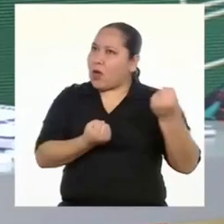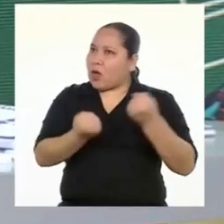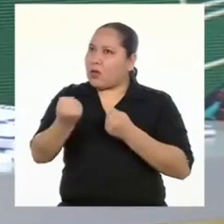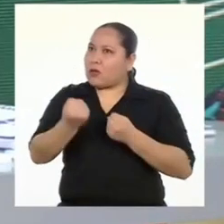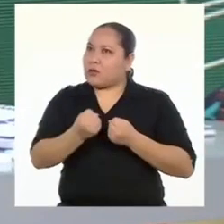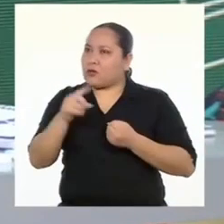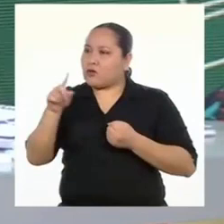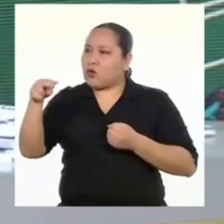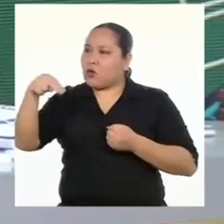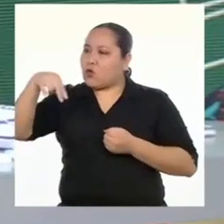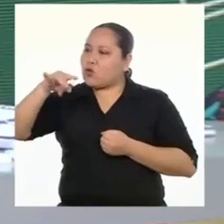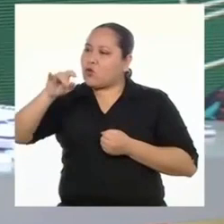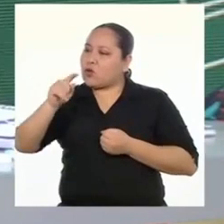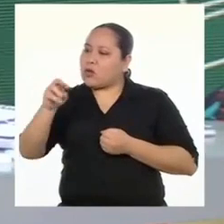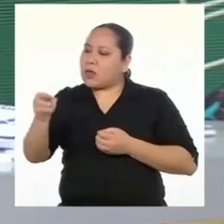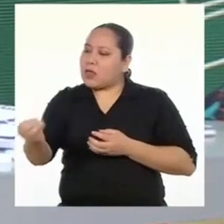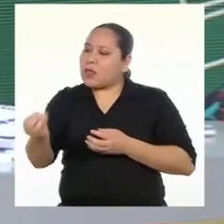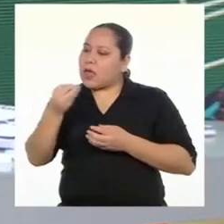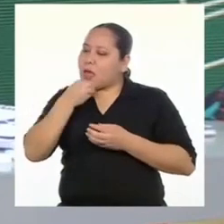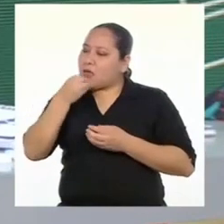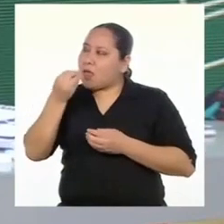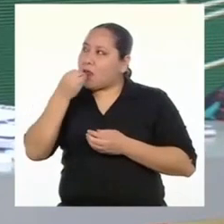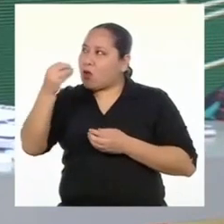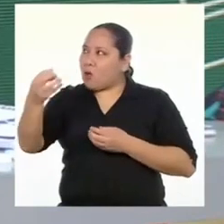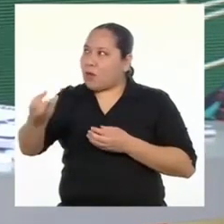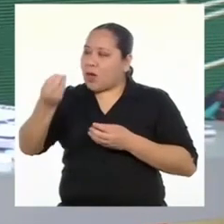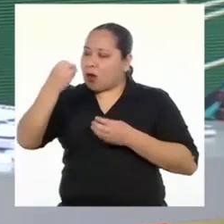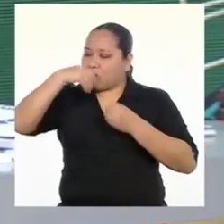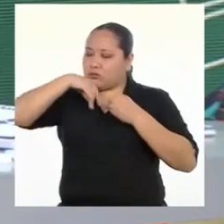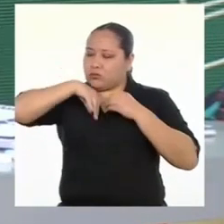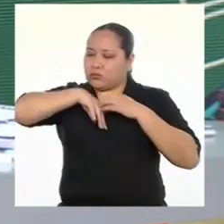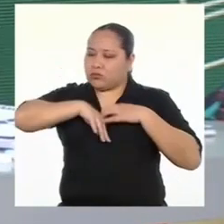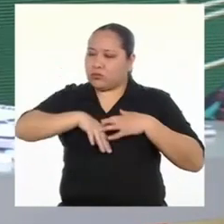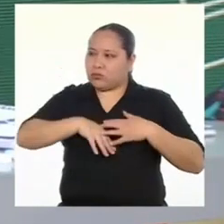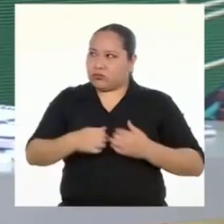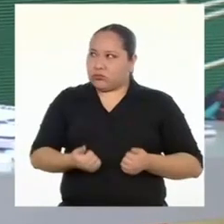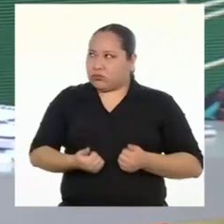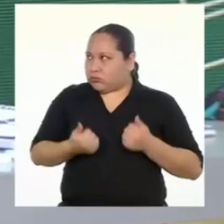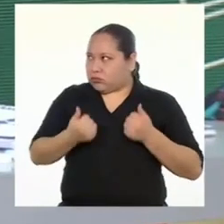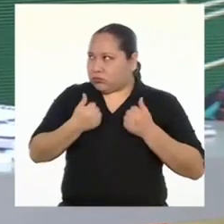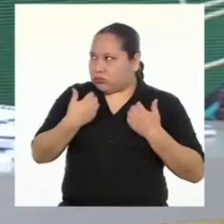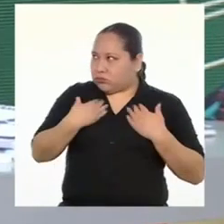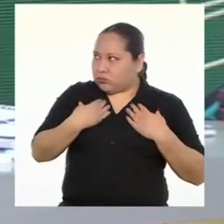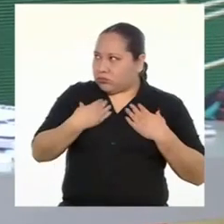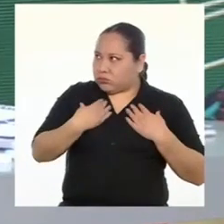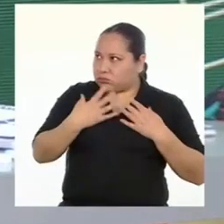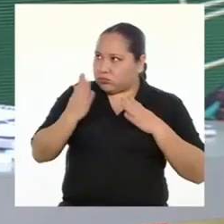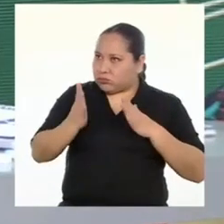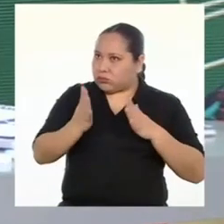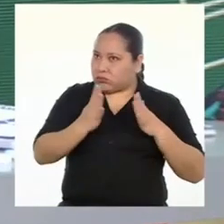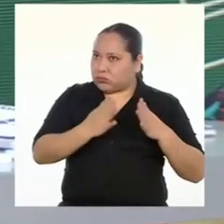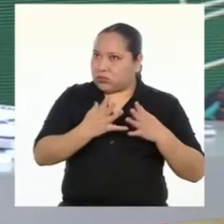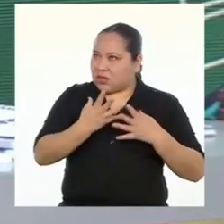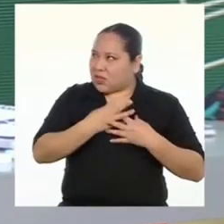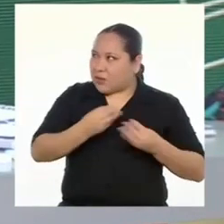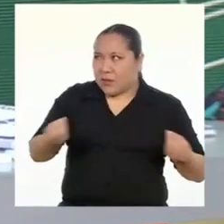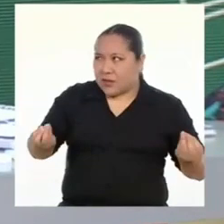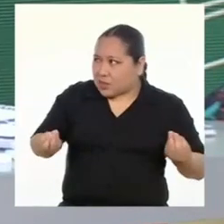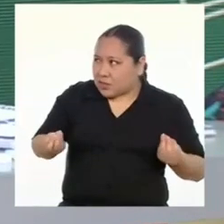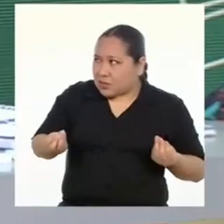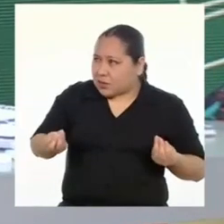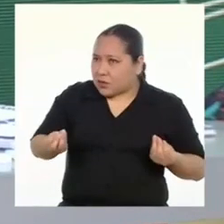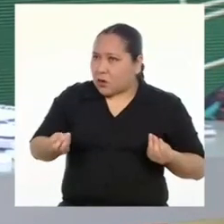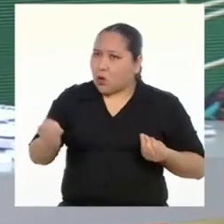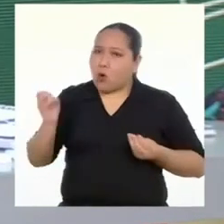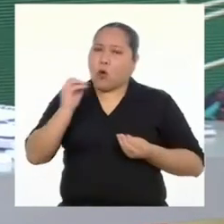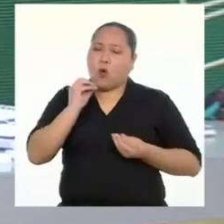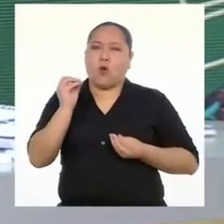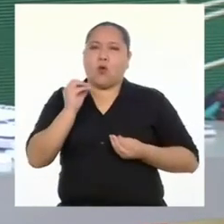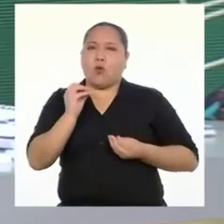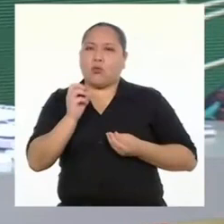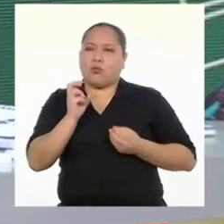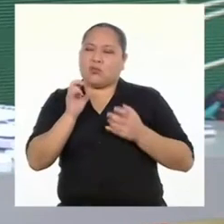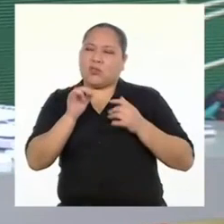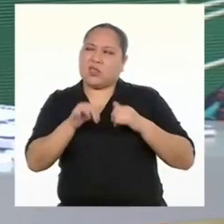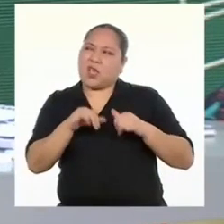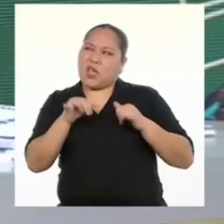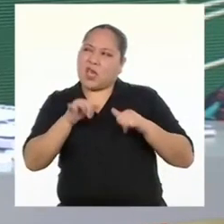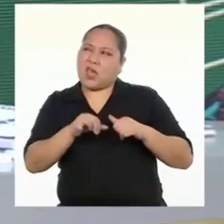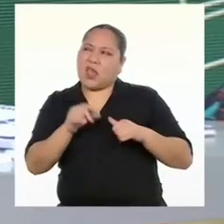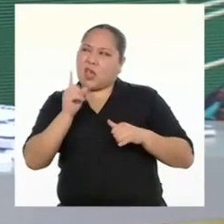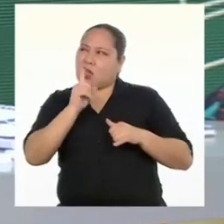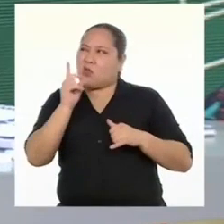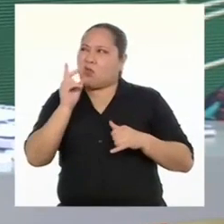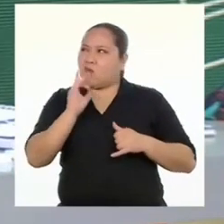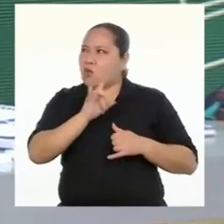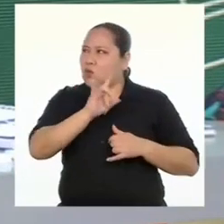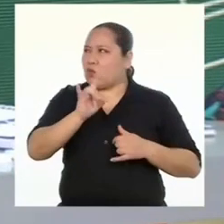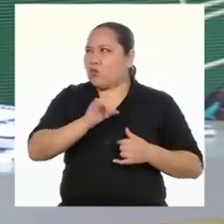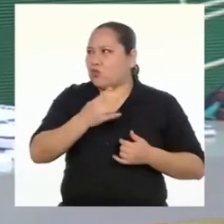obtengo un nutriente de la comida. ¿Lo uso para realizar mis funciones vitales y desaparece? ¿O quedan residuos que